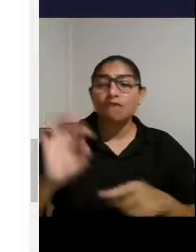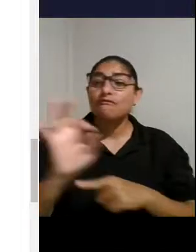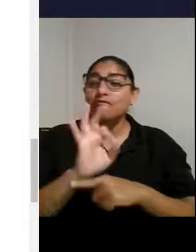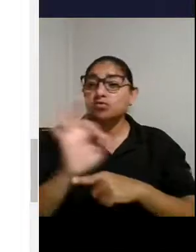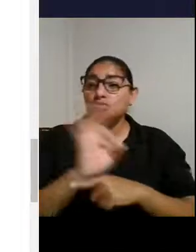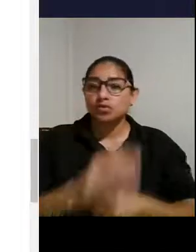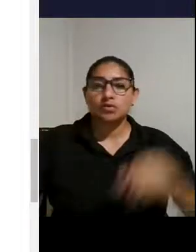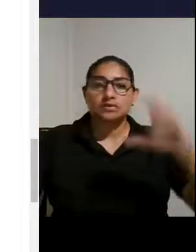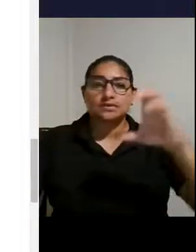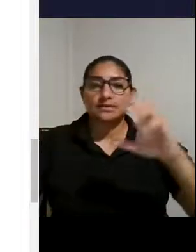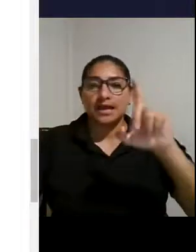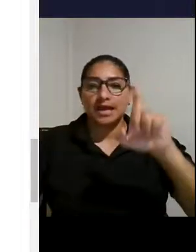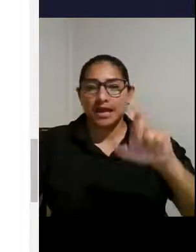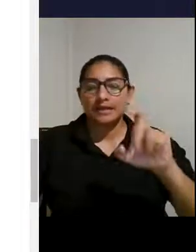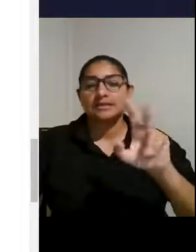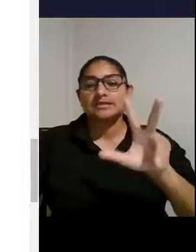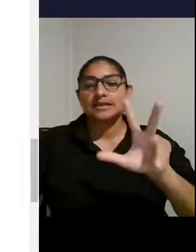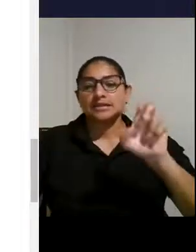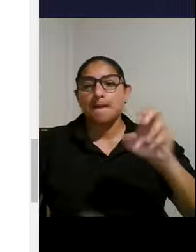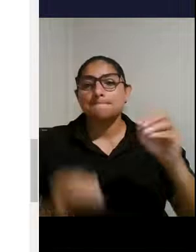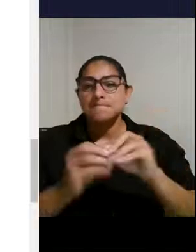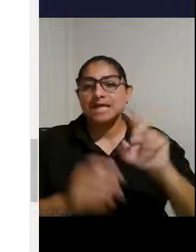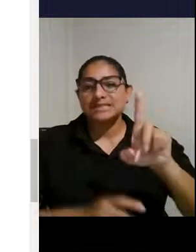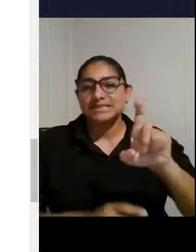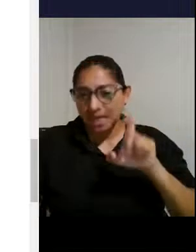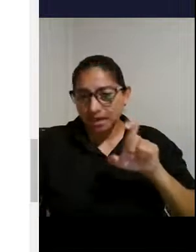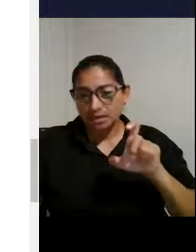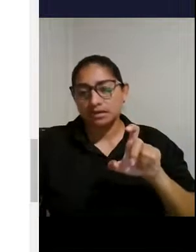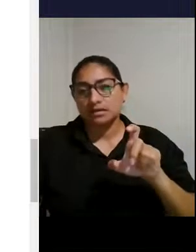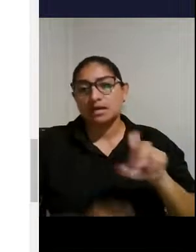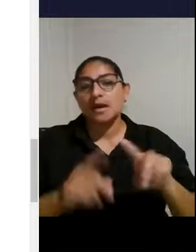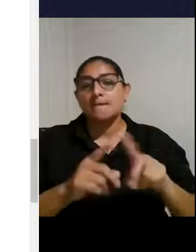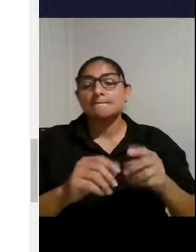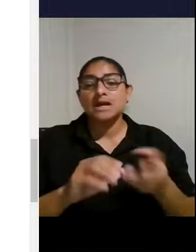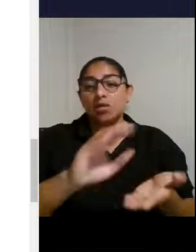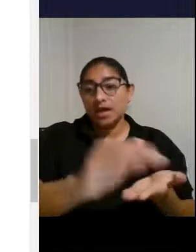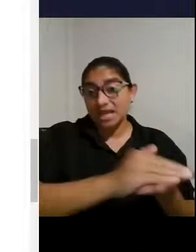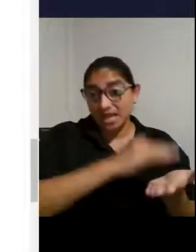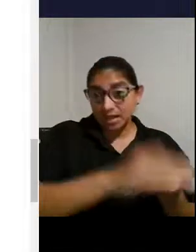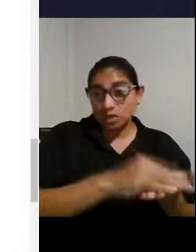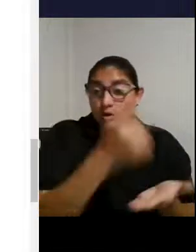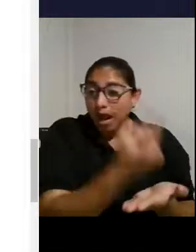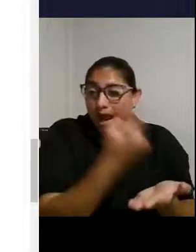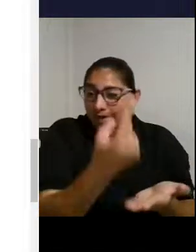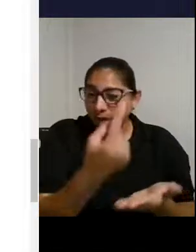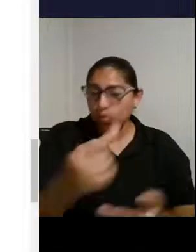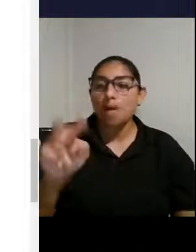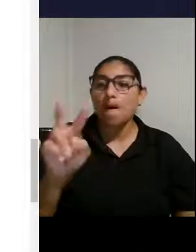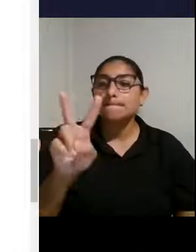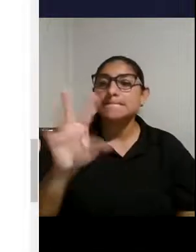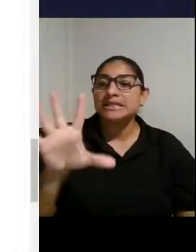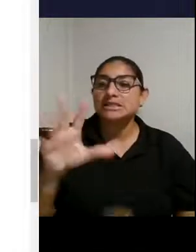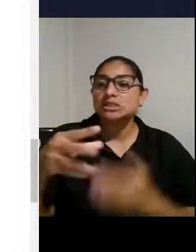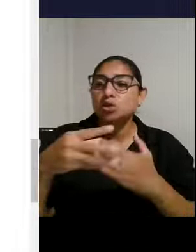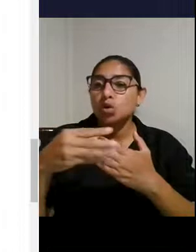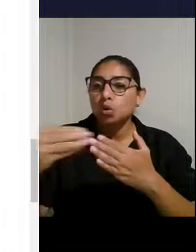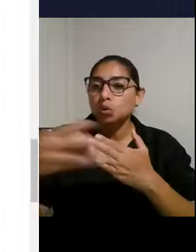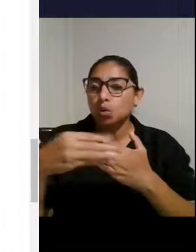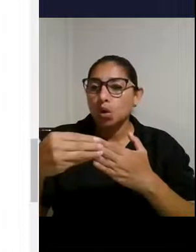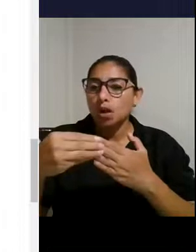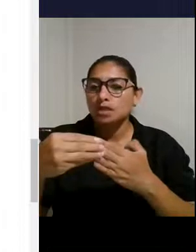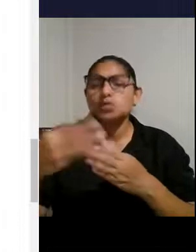acá, 3x más 100, y el ingreso por cada unidad es de $25, vamos